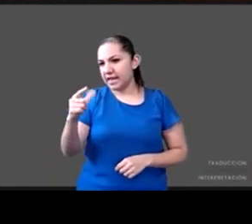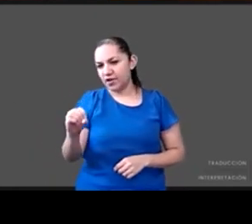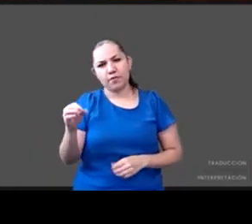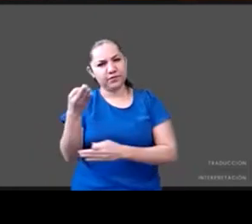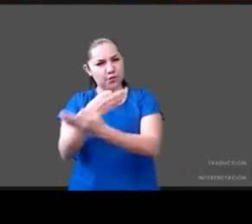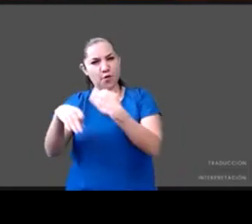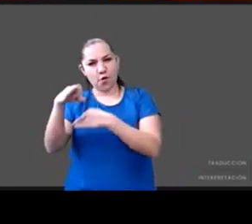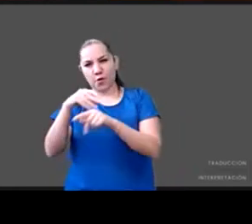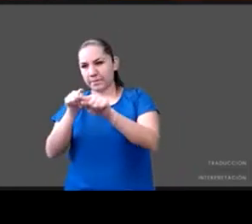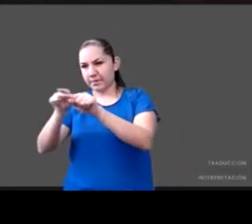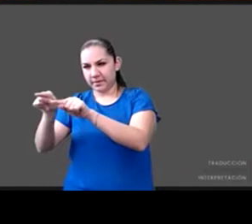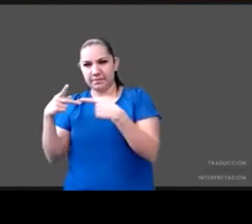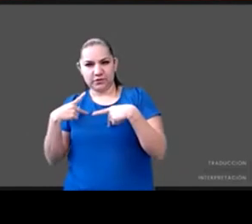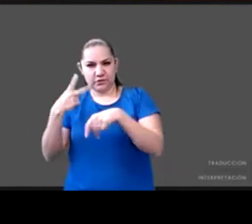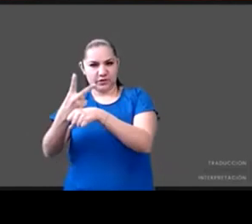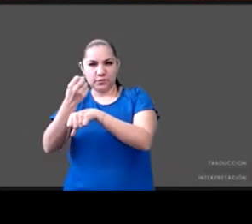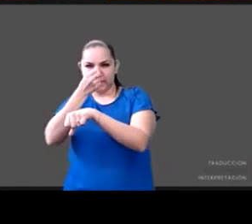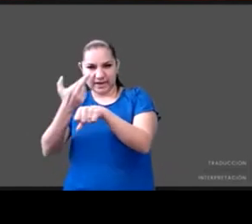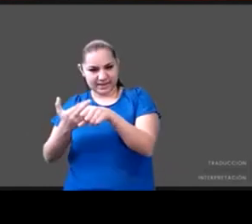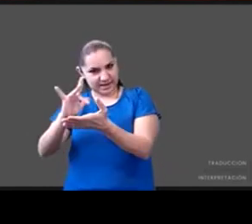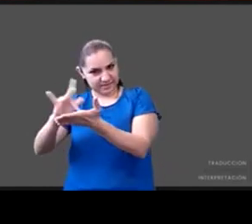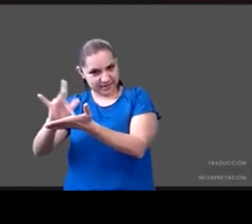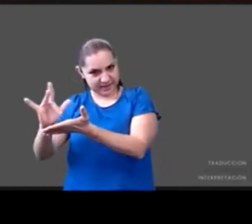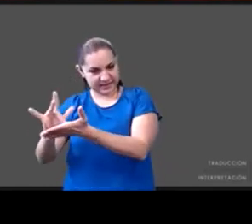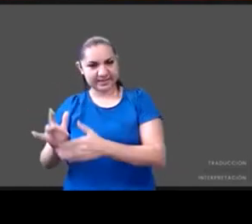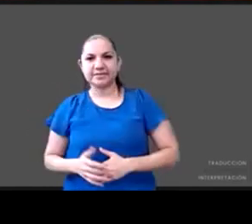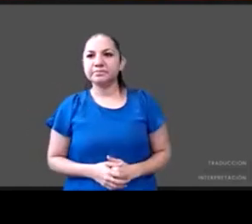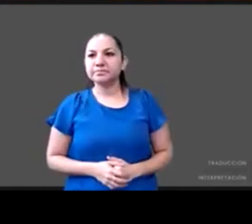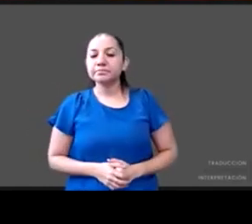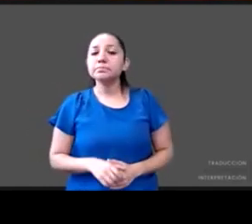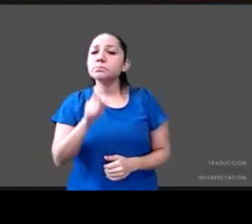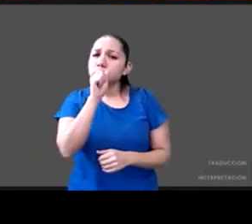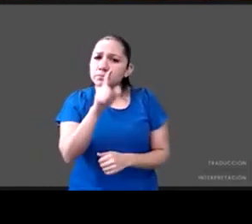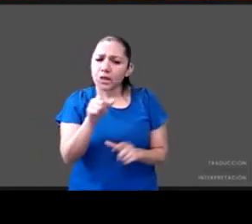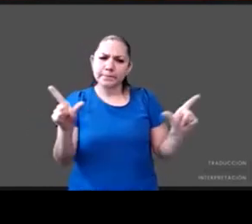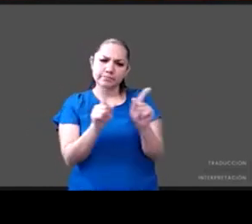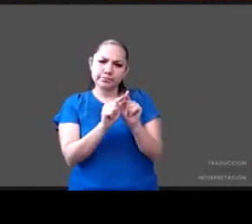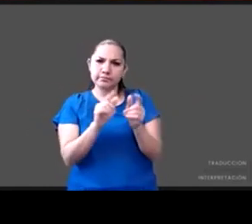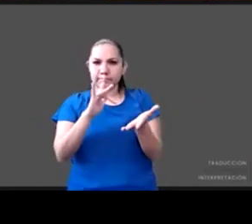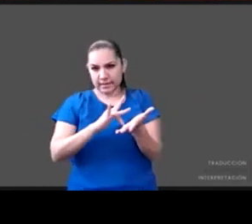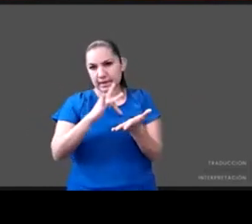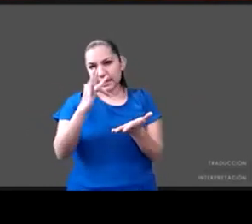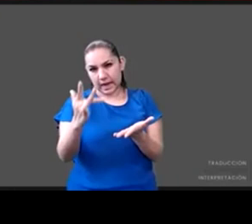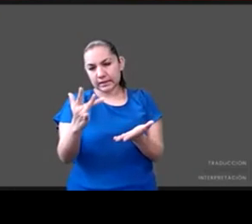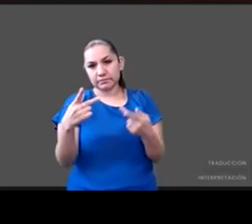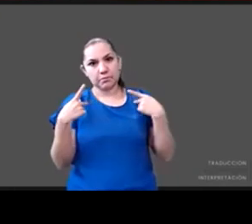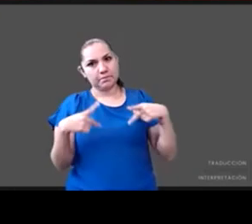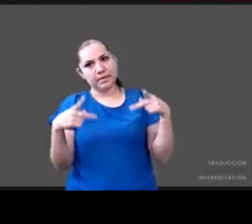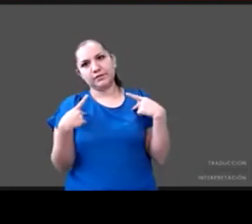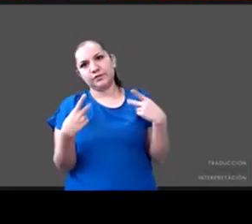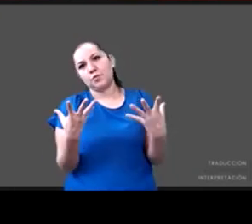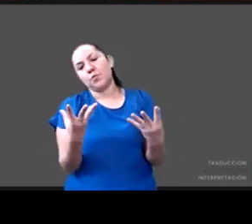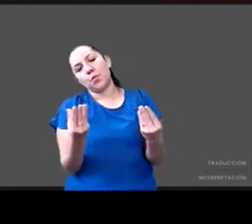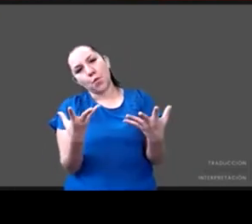de la subsecretaría. Y bueno, terminar agradeciendo a una enorme cantidad de personas, no voy a